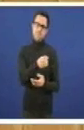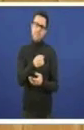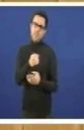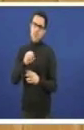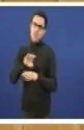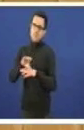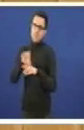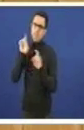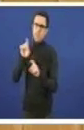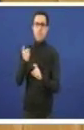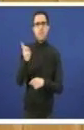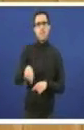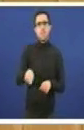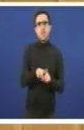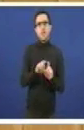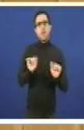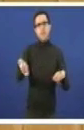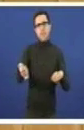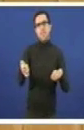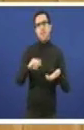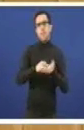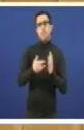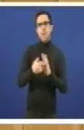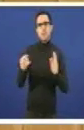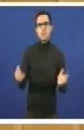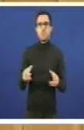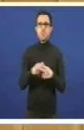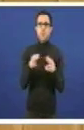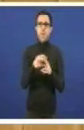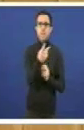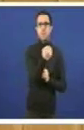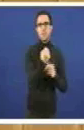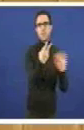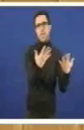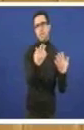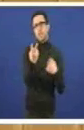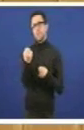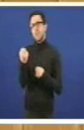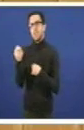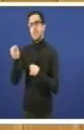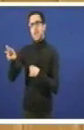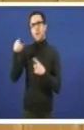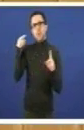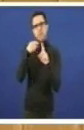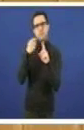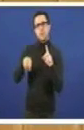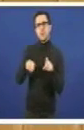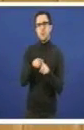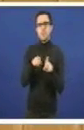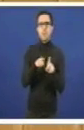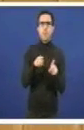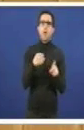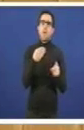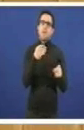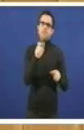social de acción social 2010-2013 que tiña un dos seus objetivos era rexuvenecer a poboación galega